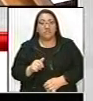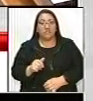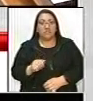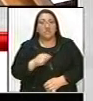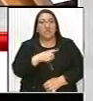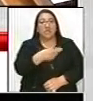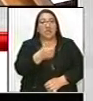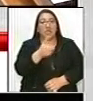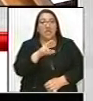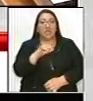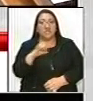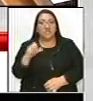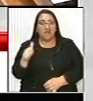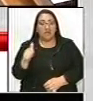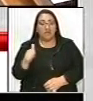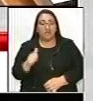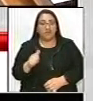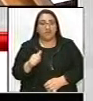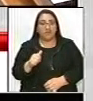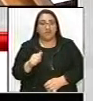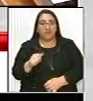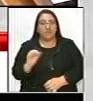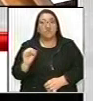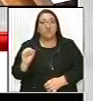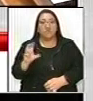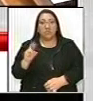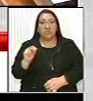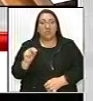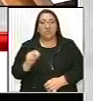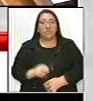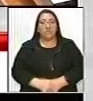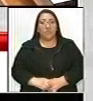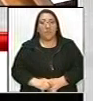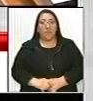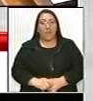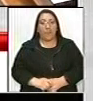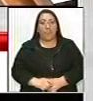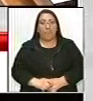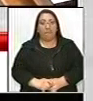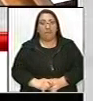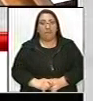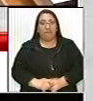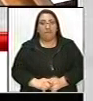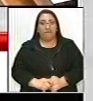García Belaúnde. García Belaúnde, no.